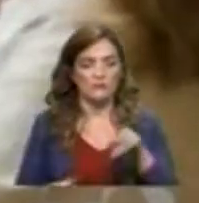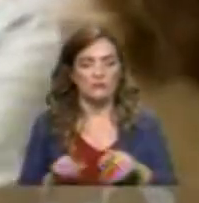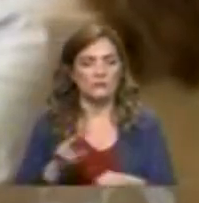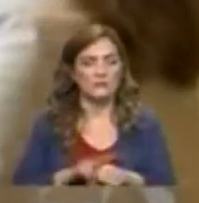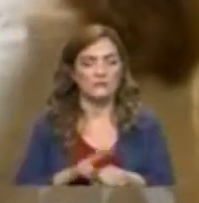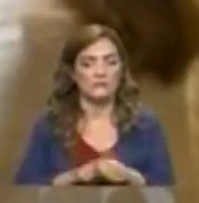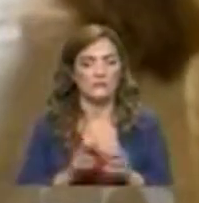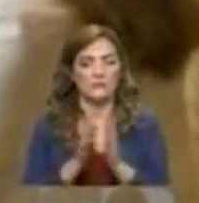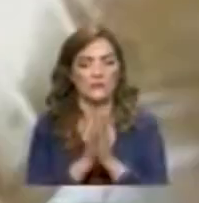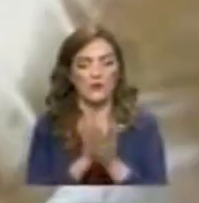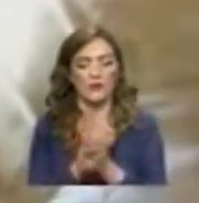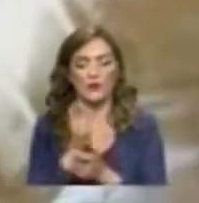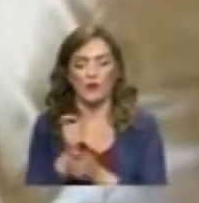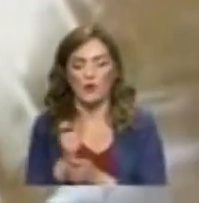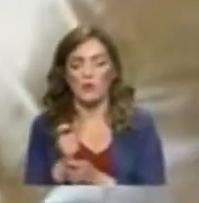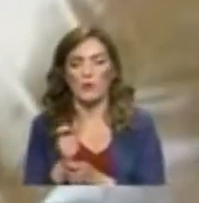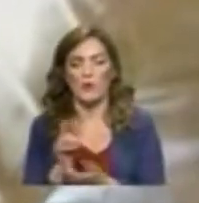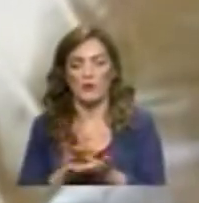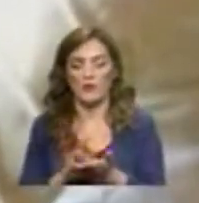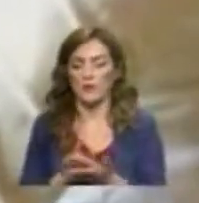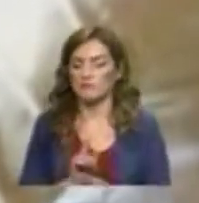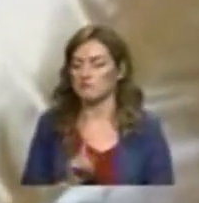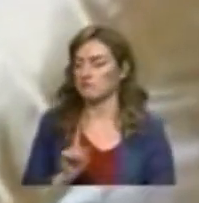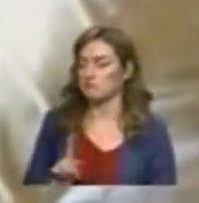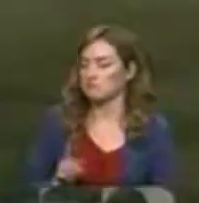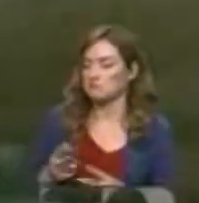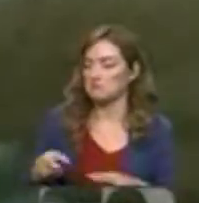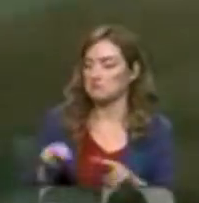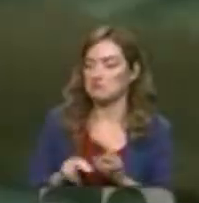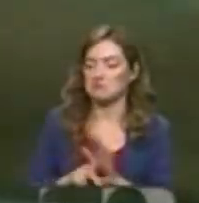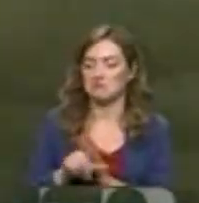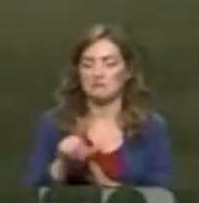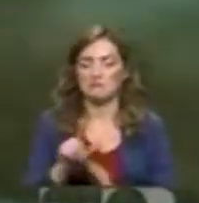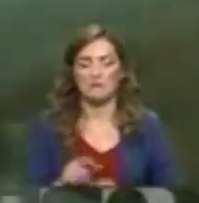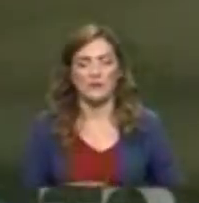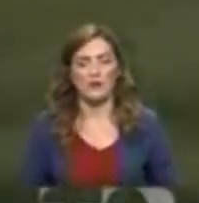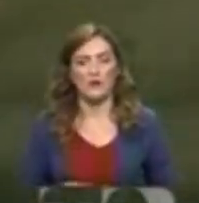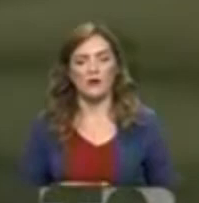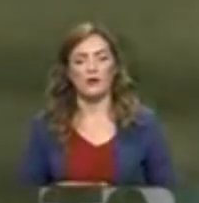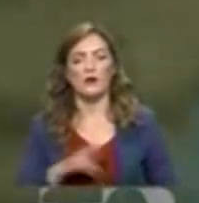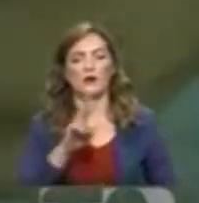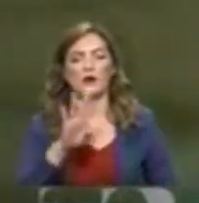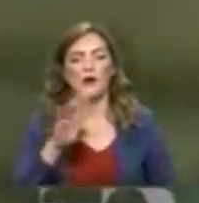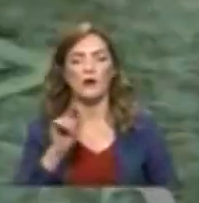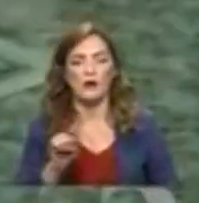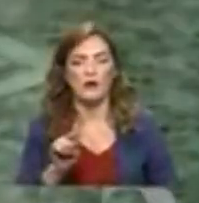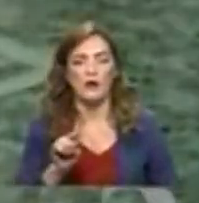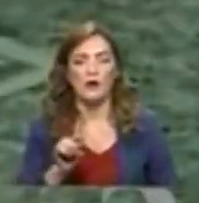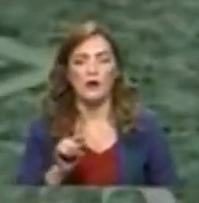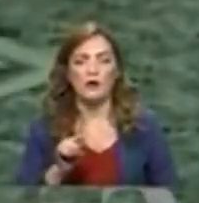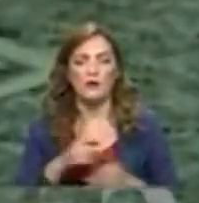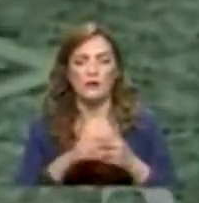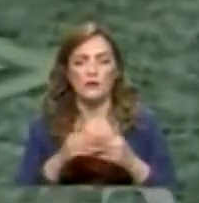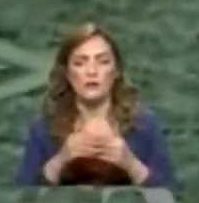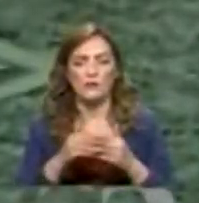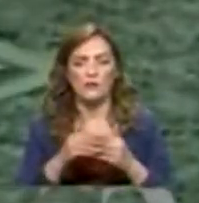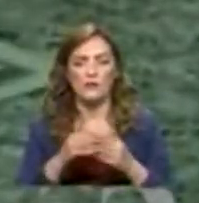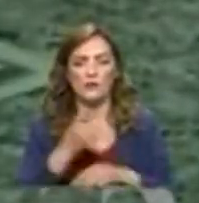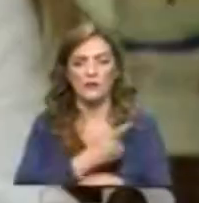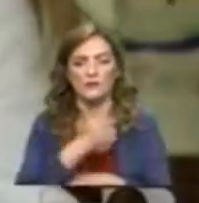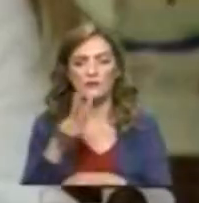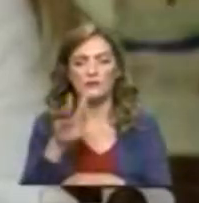han pensado en la compra del mismo. Sin embargo, el precio es alto, pues el gasto asciende a $24,000 solo para 28